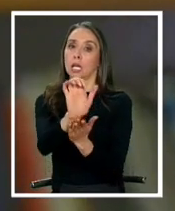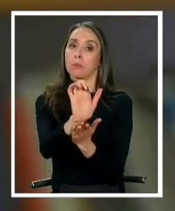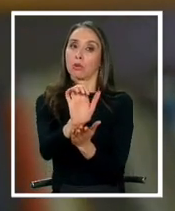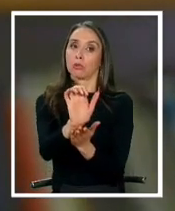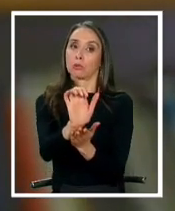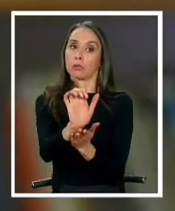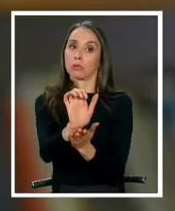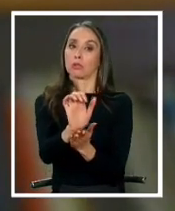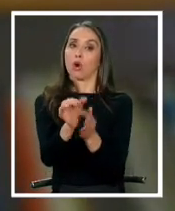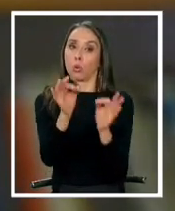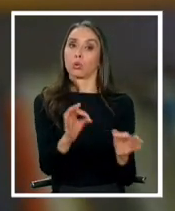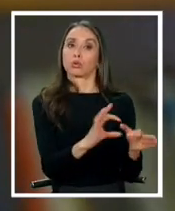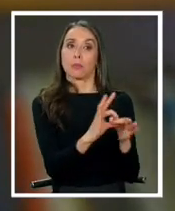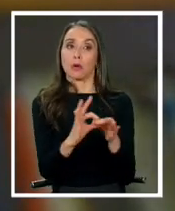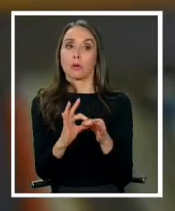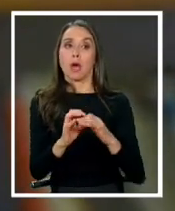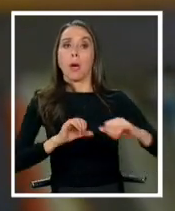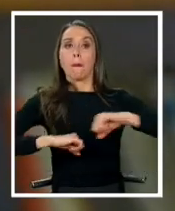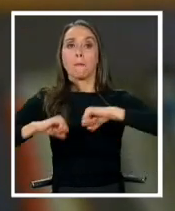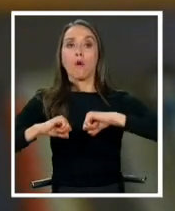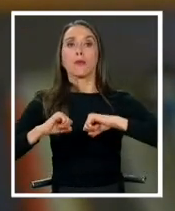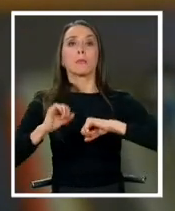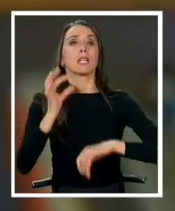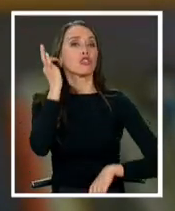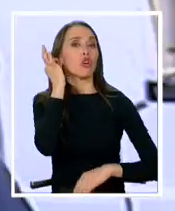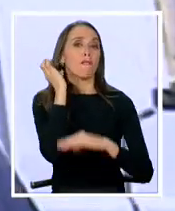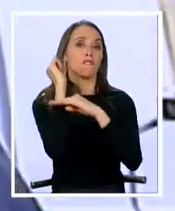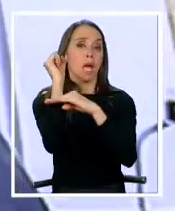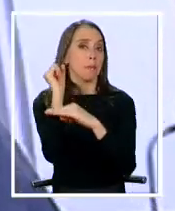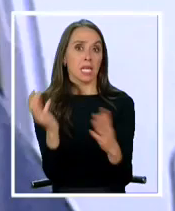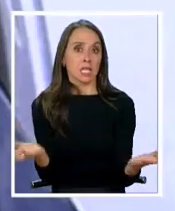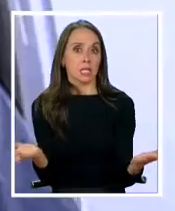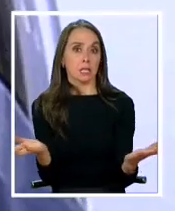reprochado y con justa razón por los movimientos feministas, absolutamente.